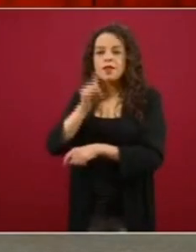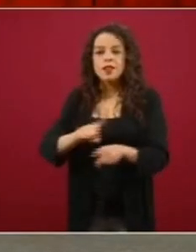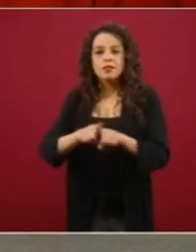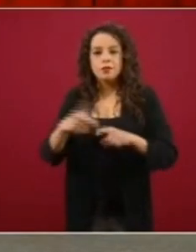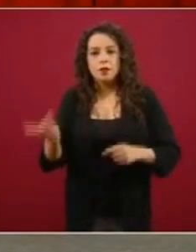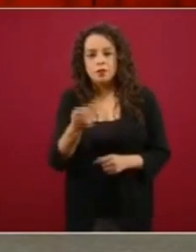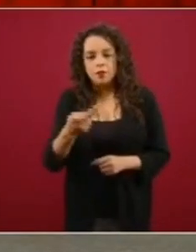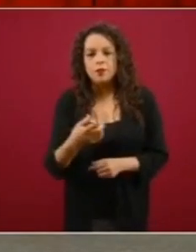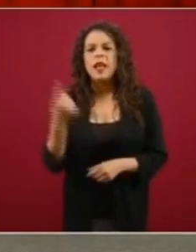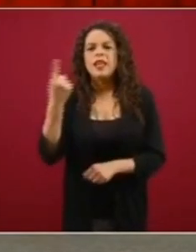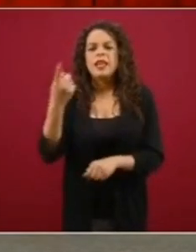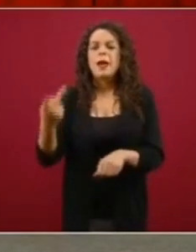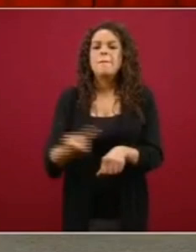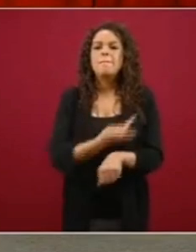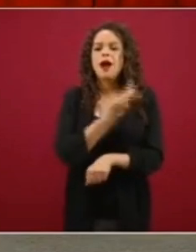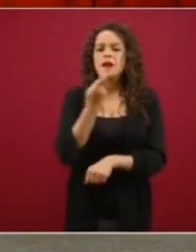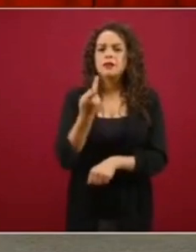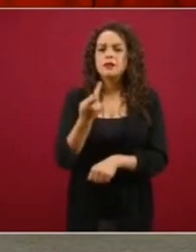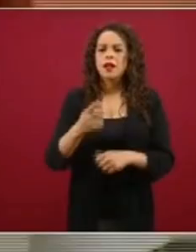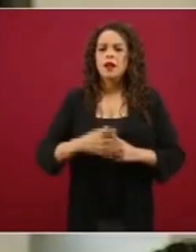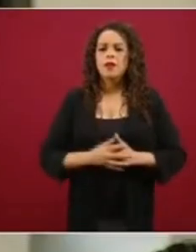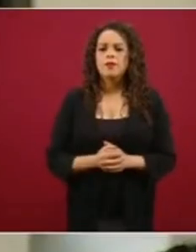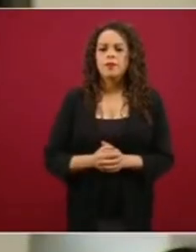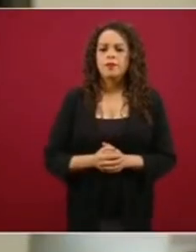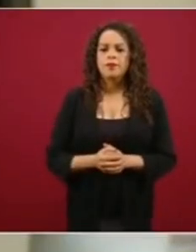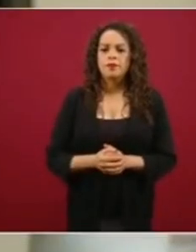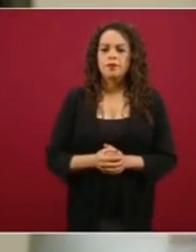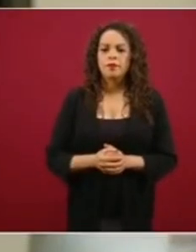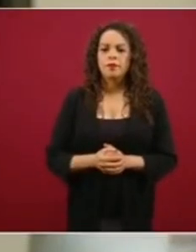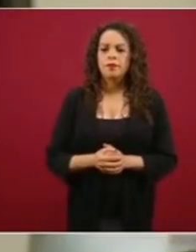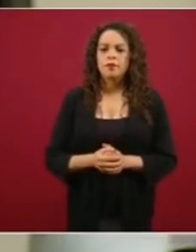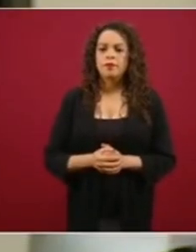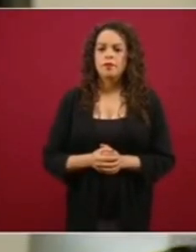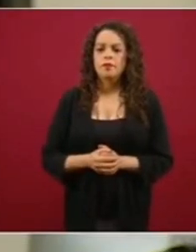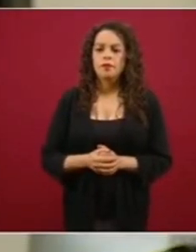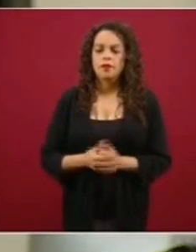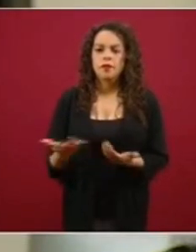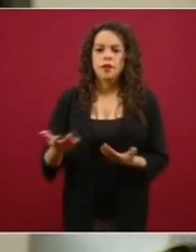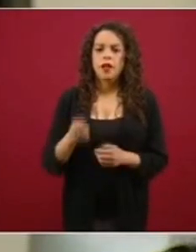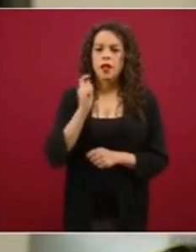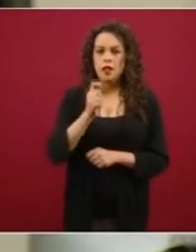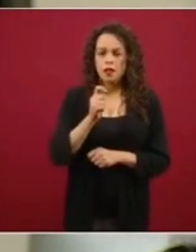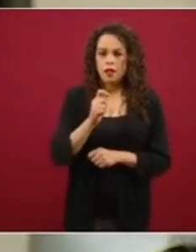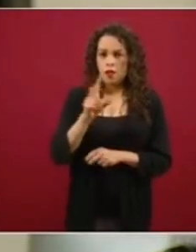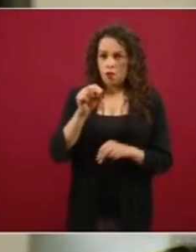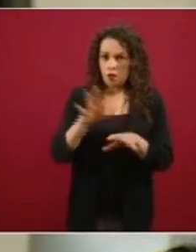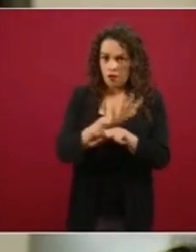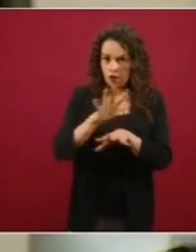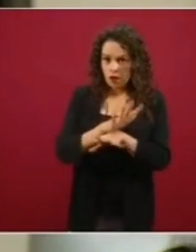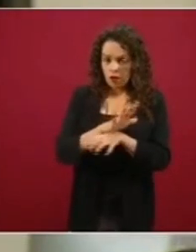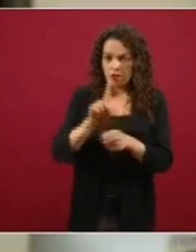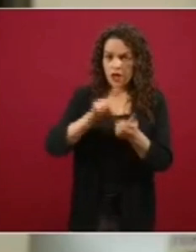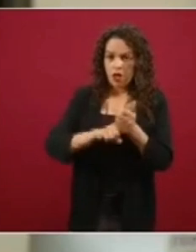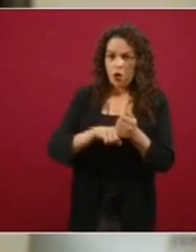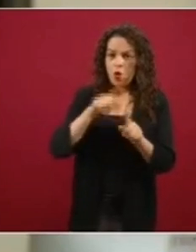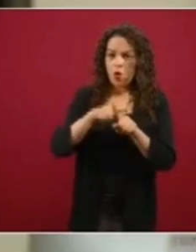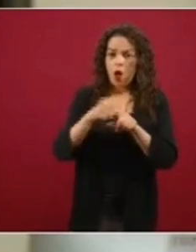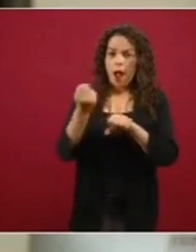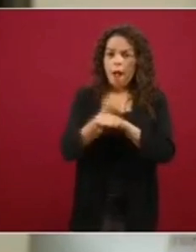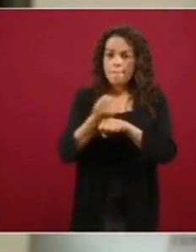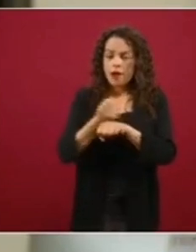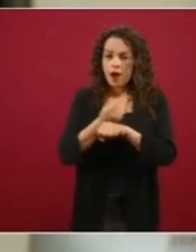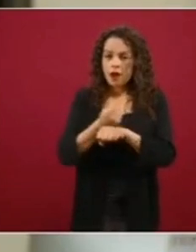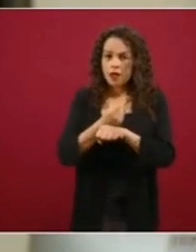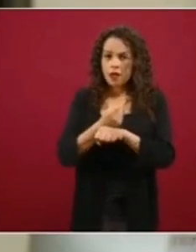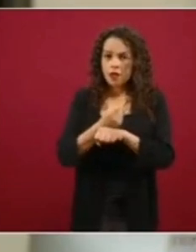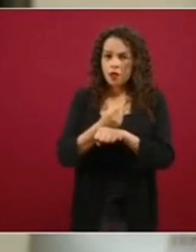los estatus en ese sentido? ¿No se han modificado estatus en color amarillo? ¿Ya tienen algunos de